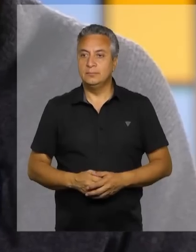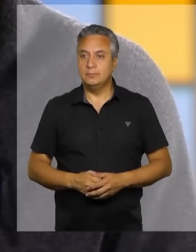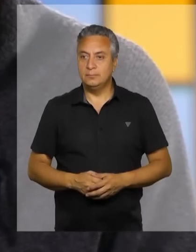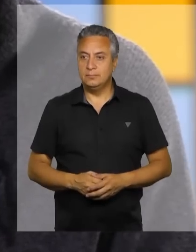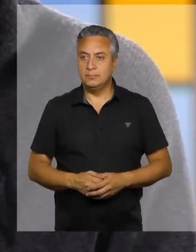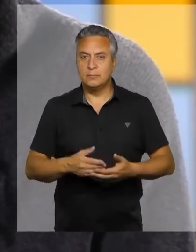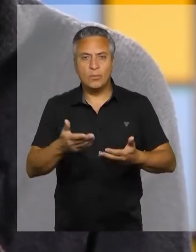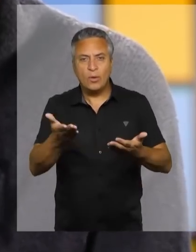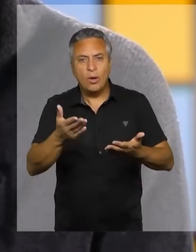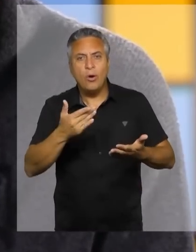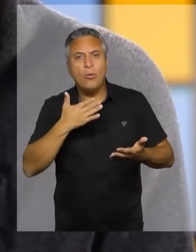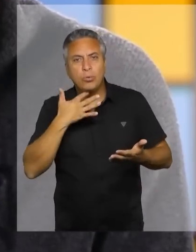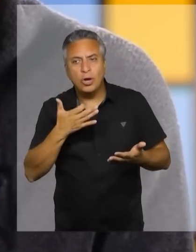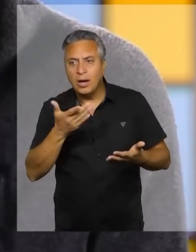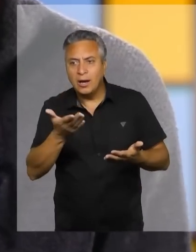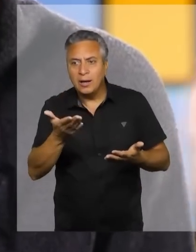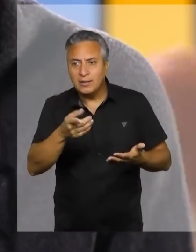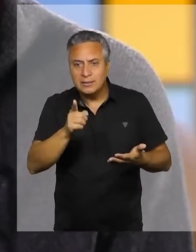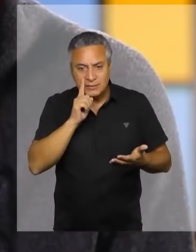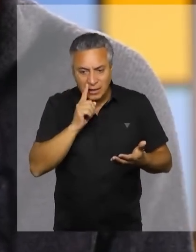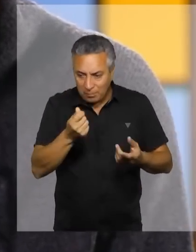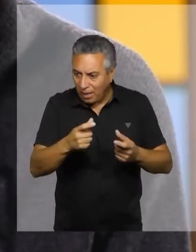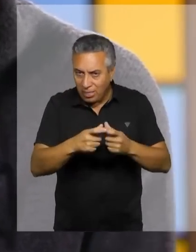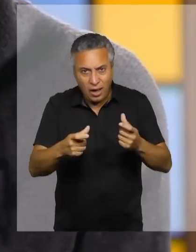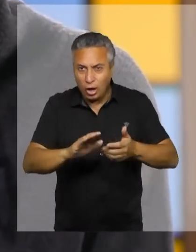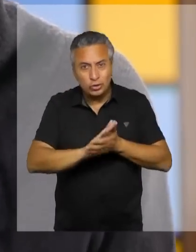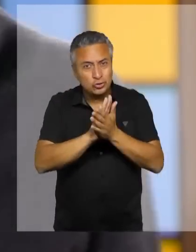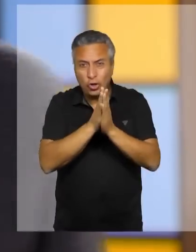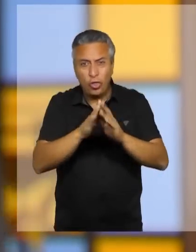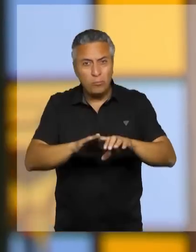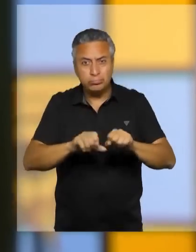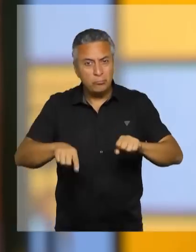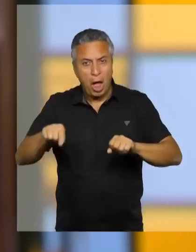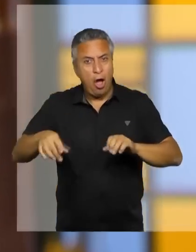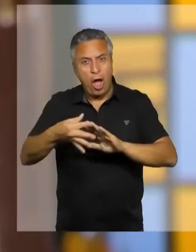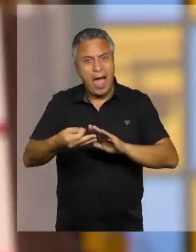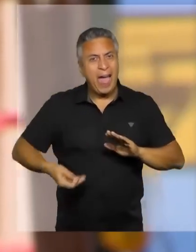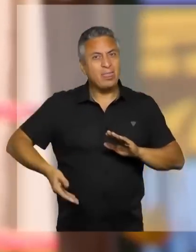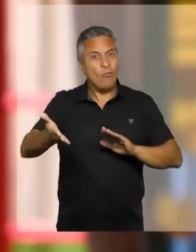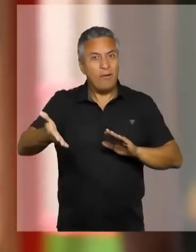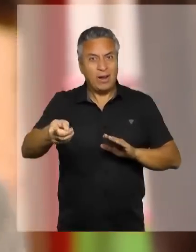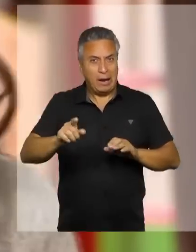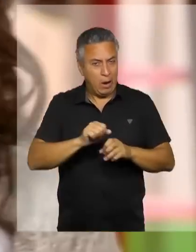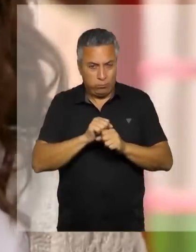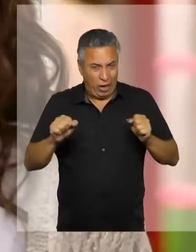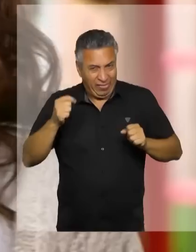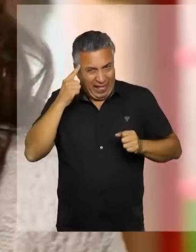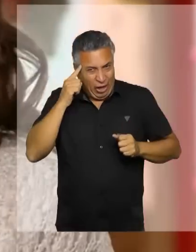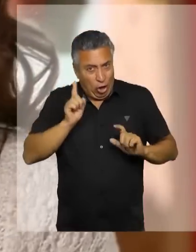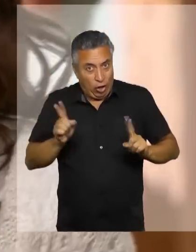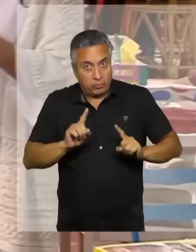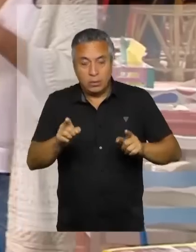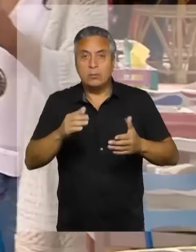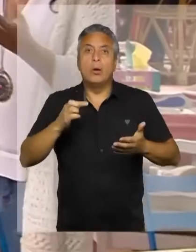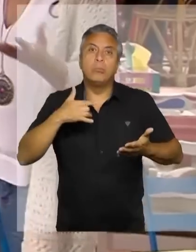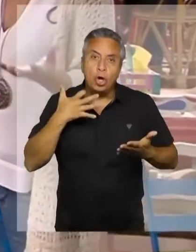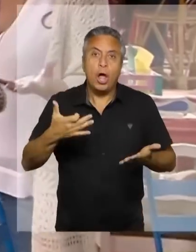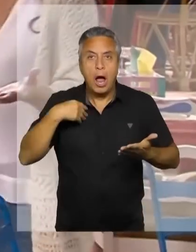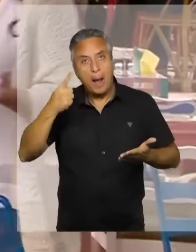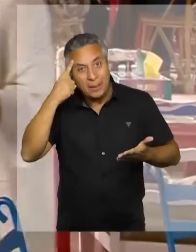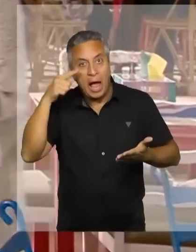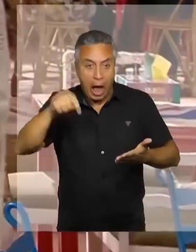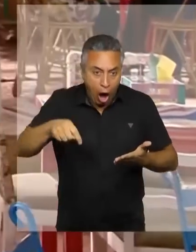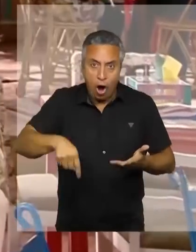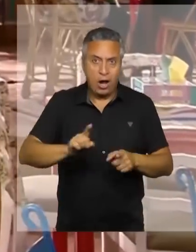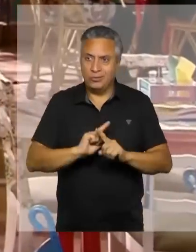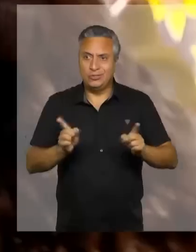¿Por qué si ya tenía la plata en sus manos, estaba todo finiquitado, ahora la devuelve? No tiene lógica. Bueno, pero ¿qué importa? No nos vamos a poner a pensar en la lógica ahora,